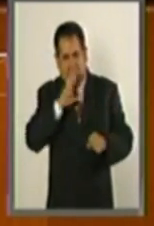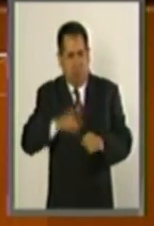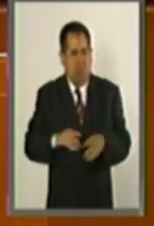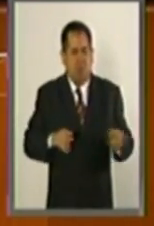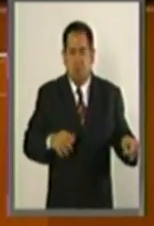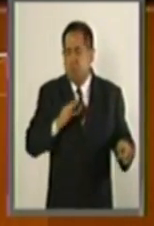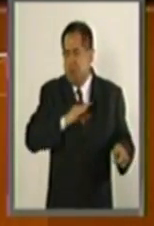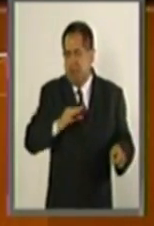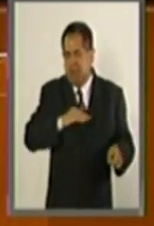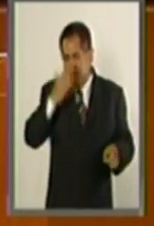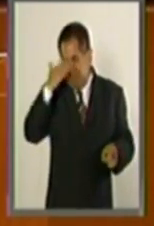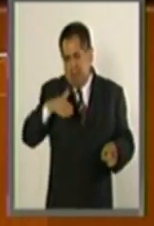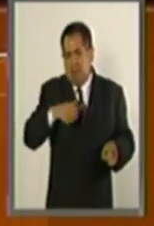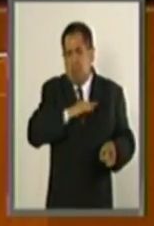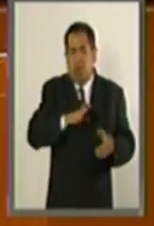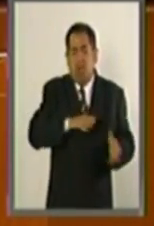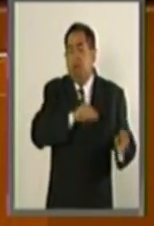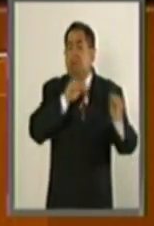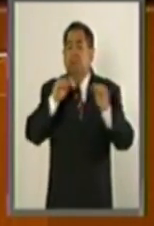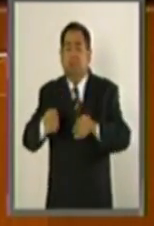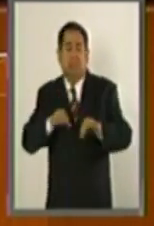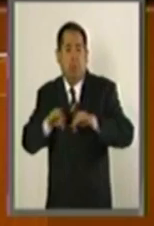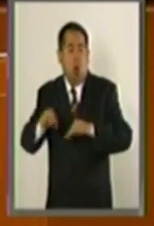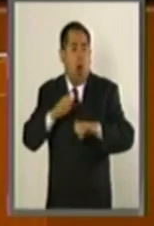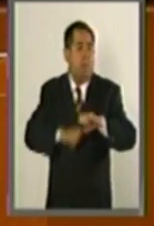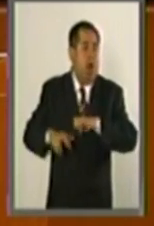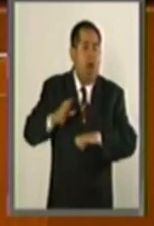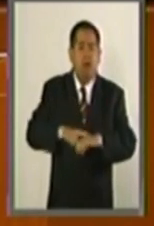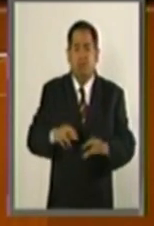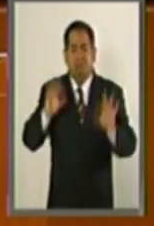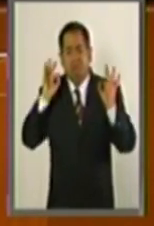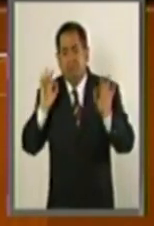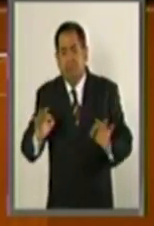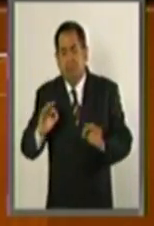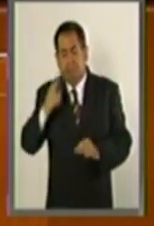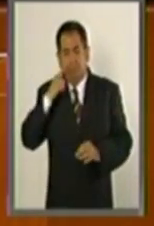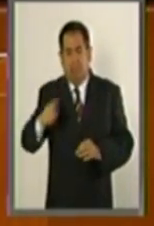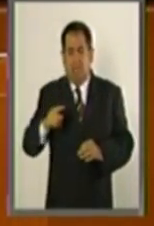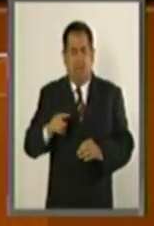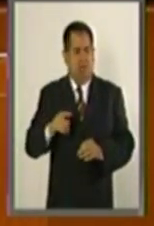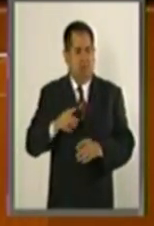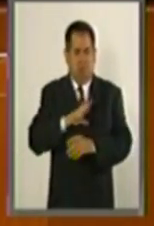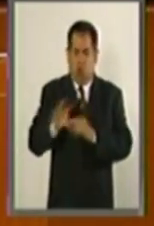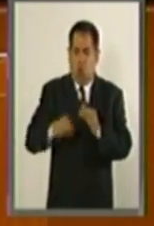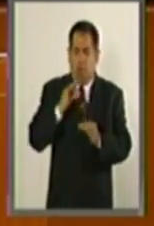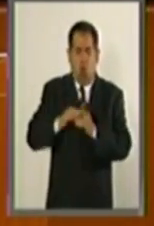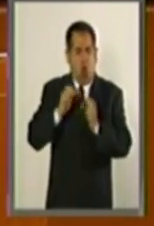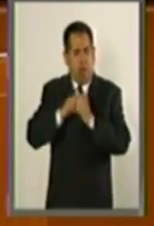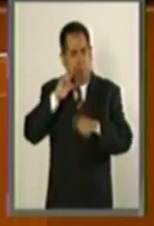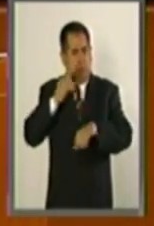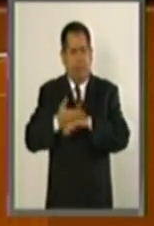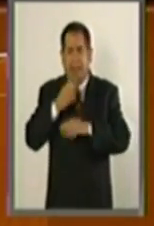permiten que su trabajo como embajador sea con enorme compromiso y